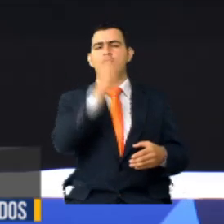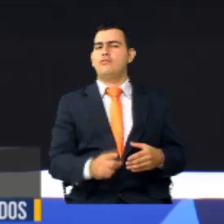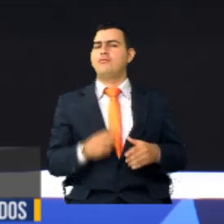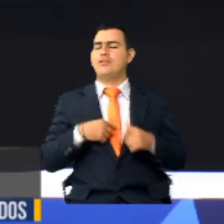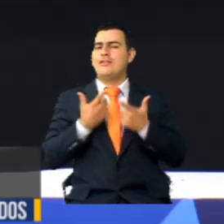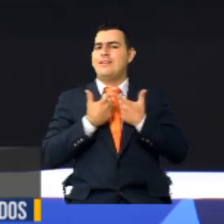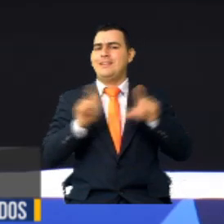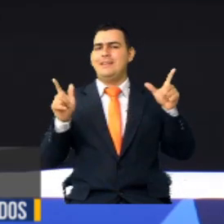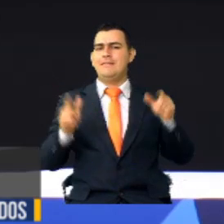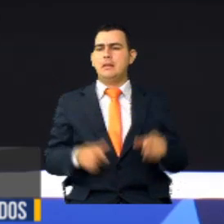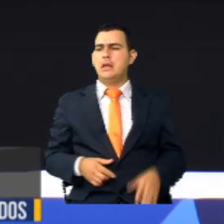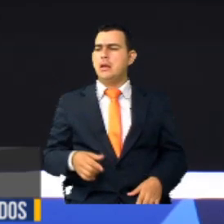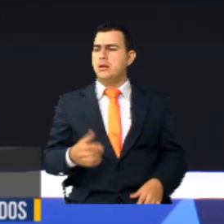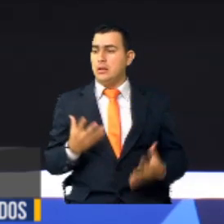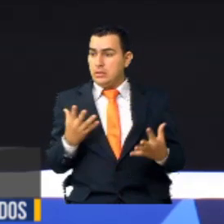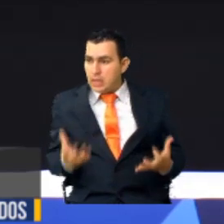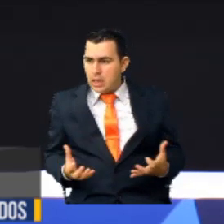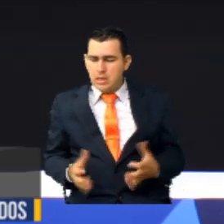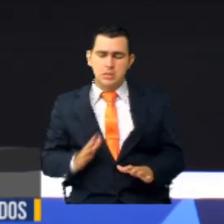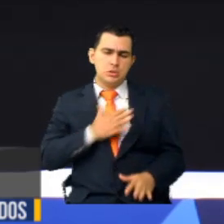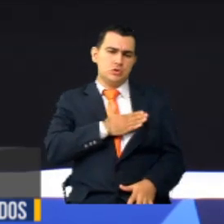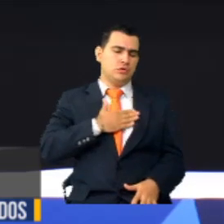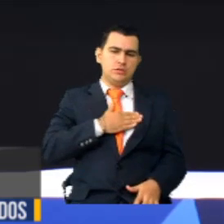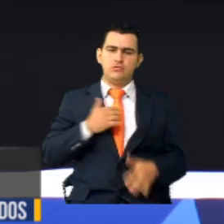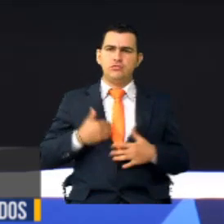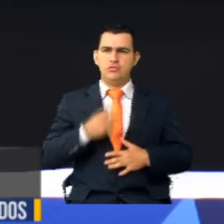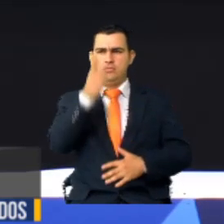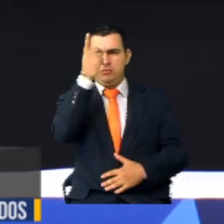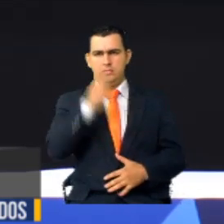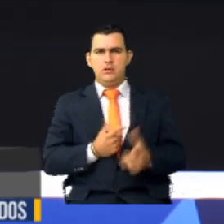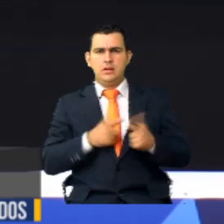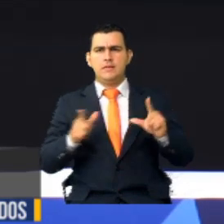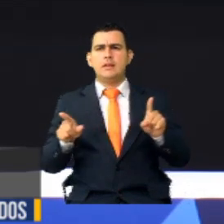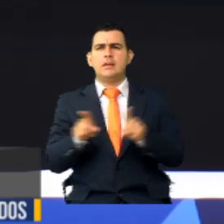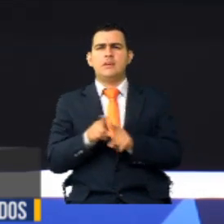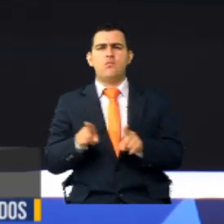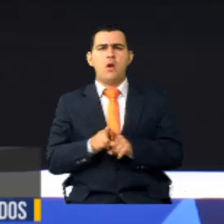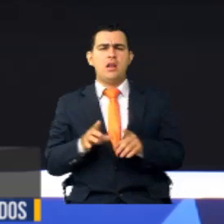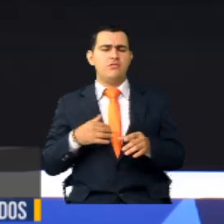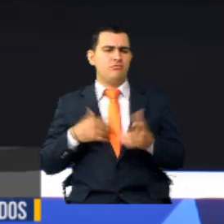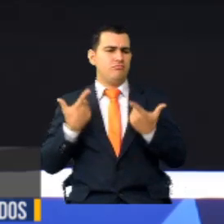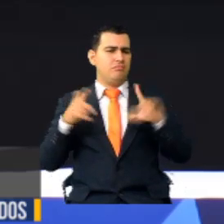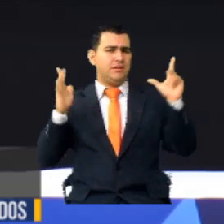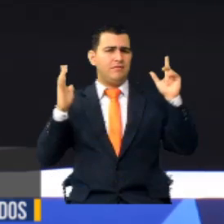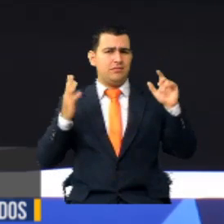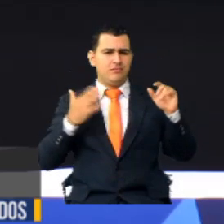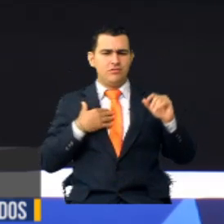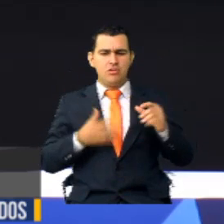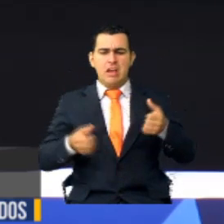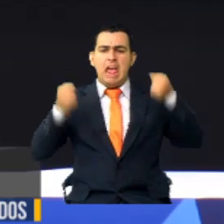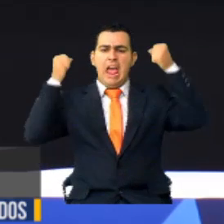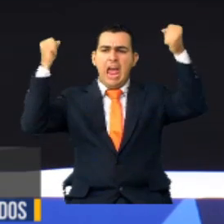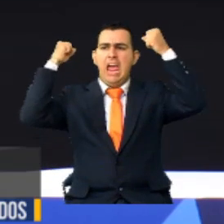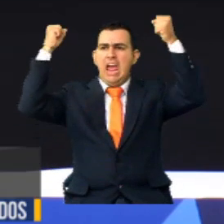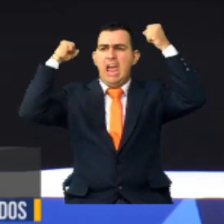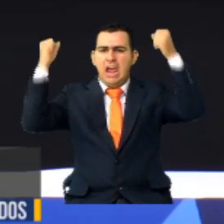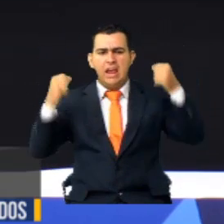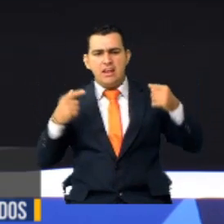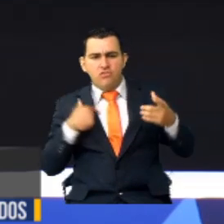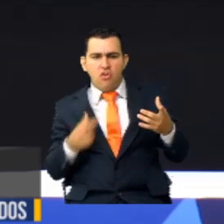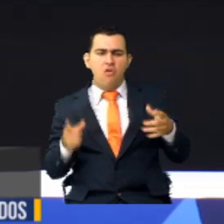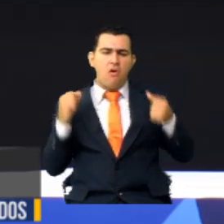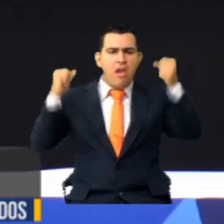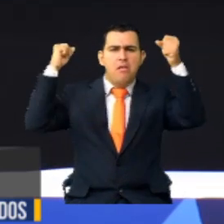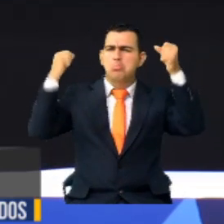de cualquier interés personal y egoísta. Hemos hecho una campaña totalmente austera, sin ningún partido político, sin listas al